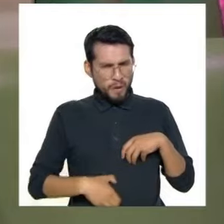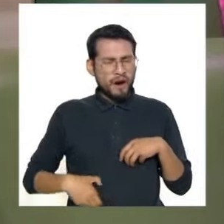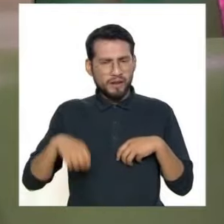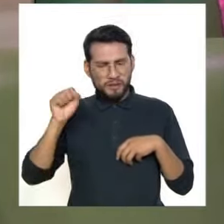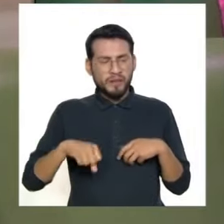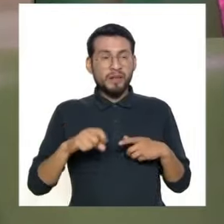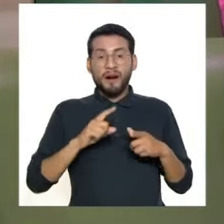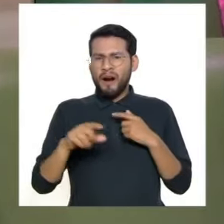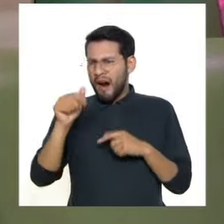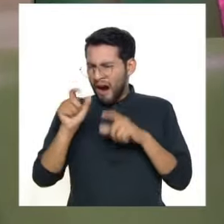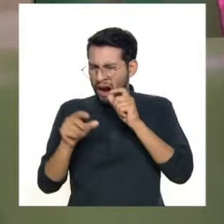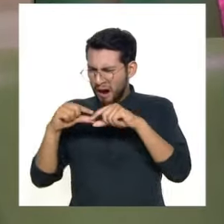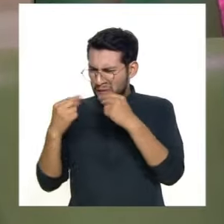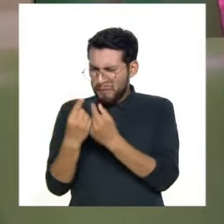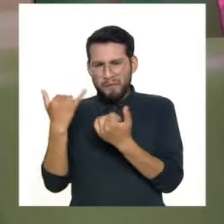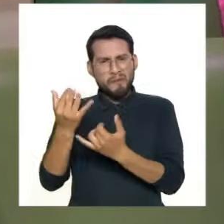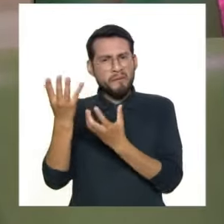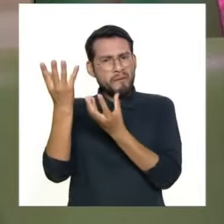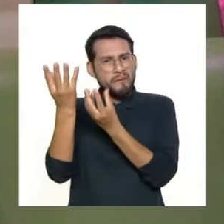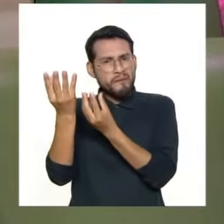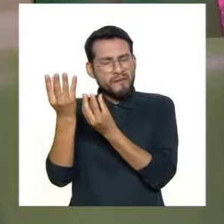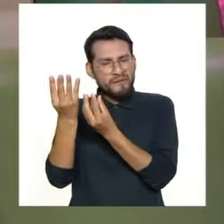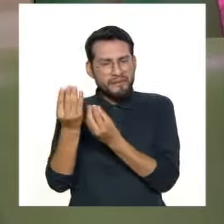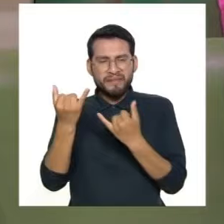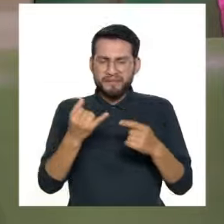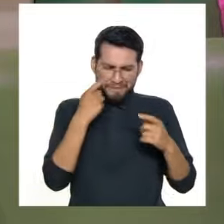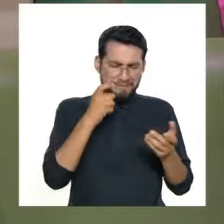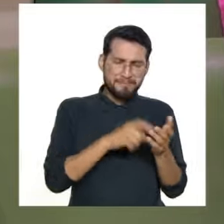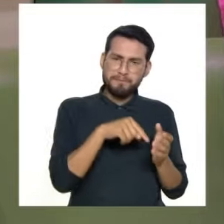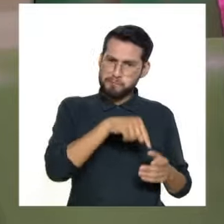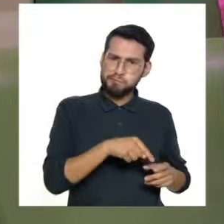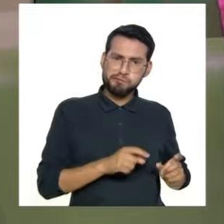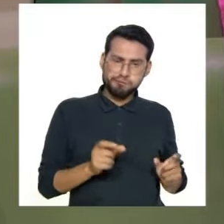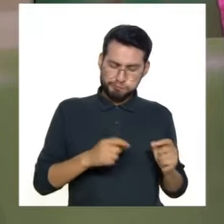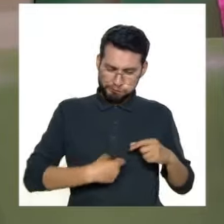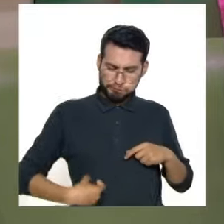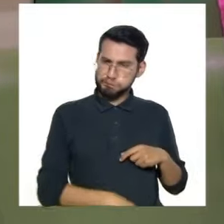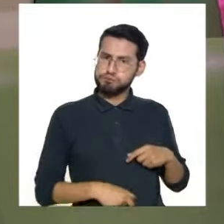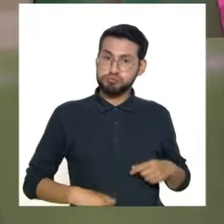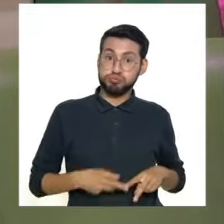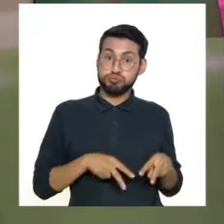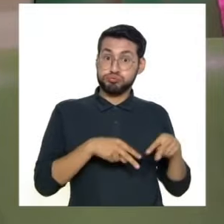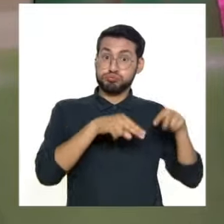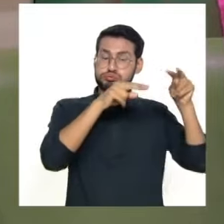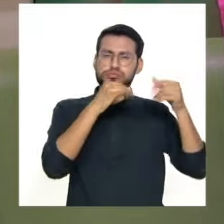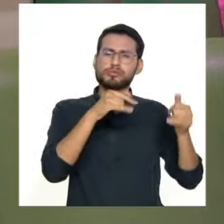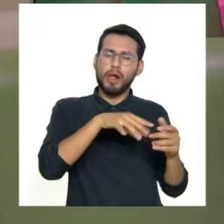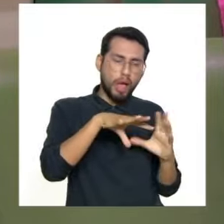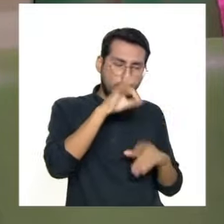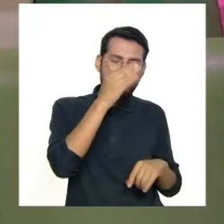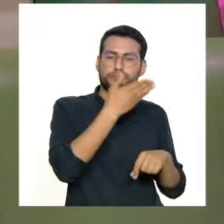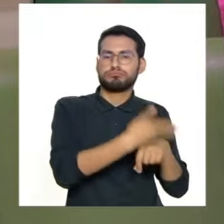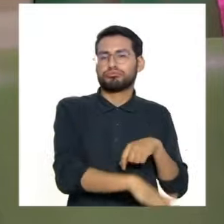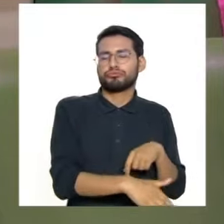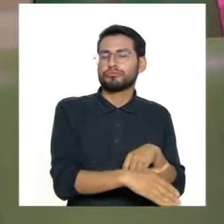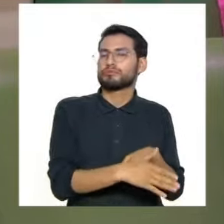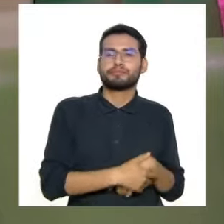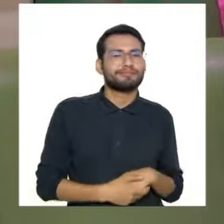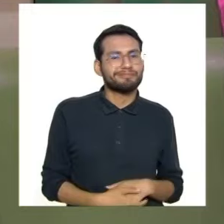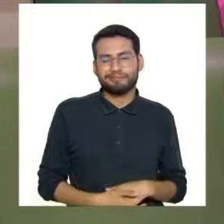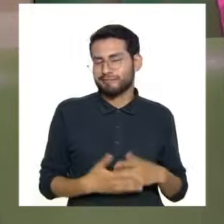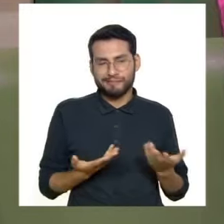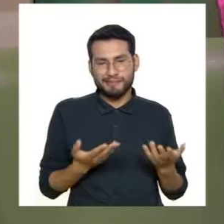sí en algunas grupos poblacionales ya el cáncer de corno se está haciendo notar y lo principal es que se detecta muy tardíamente y es causa